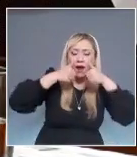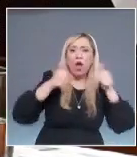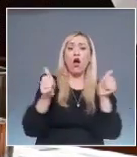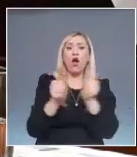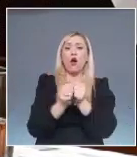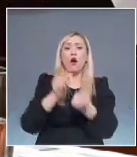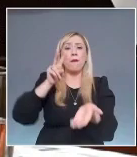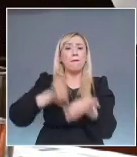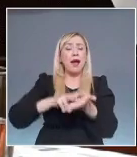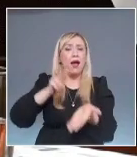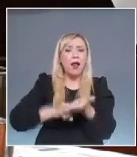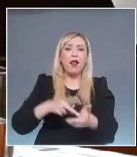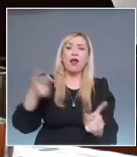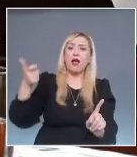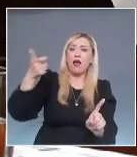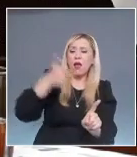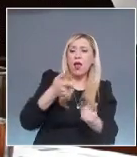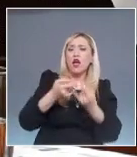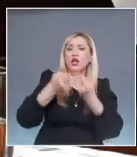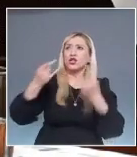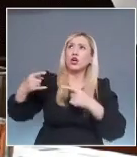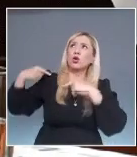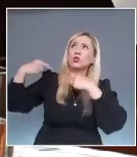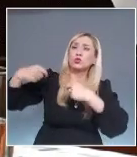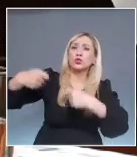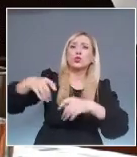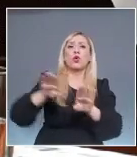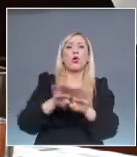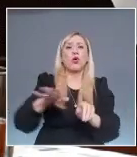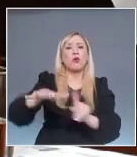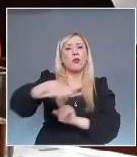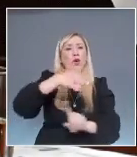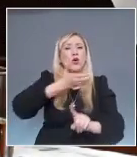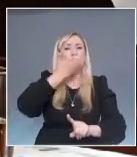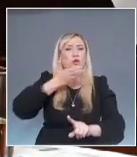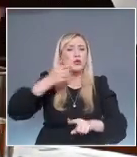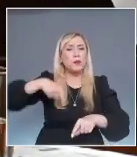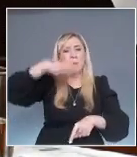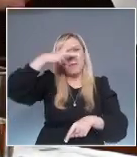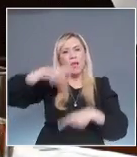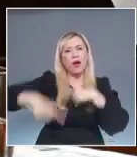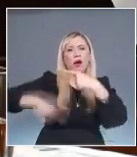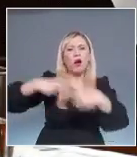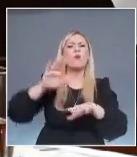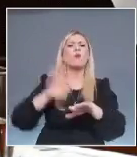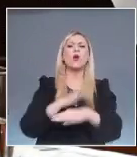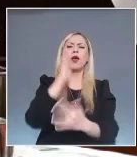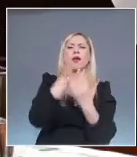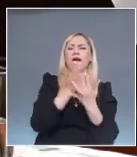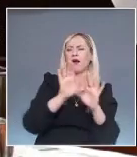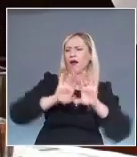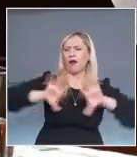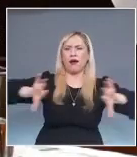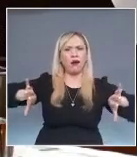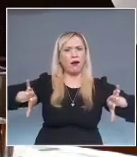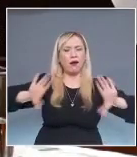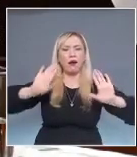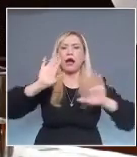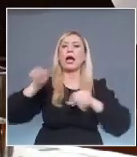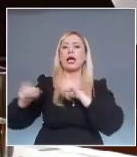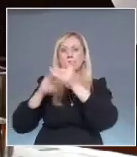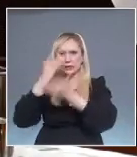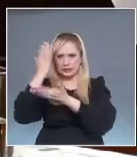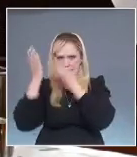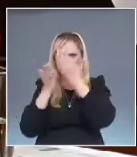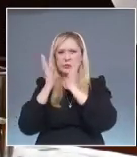y antropológico? ¿Por qué lo separamos? Una cuestión es clasificar para su estudio, etcétera, pero otra es como